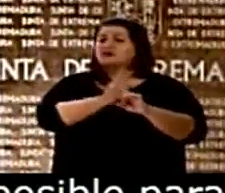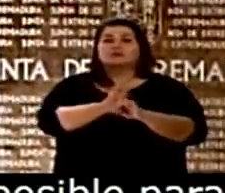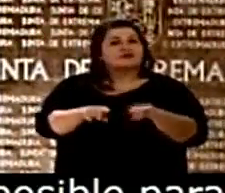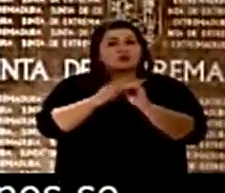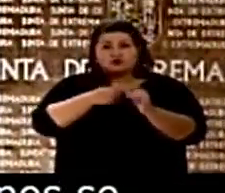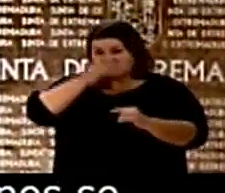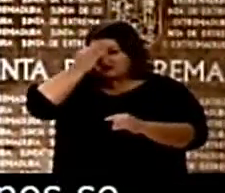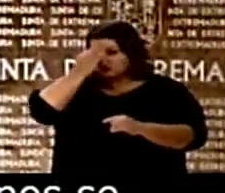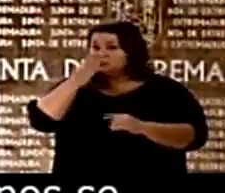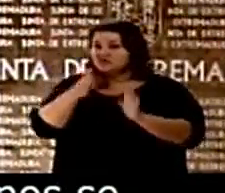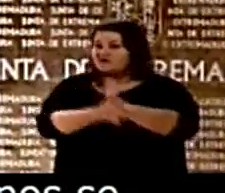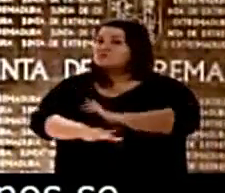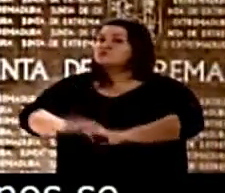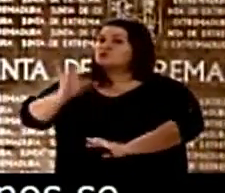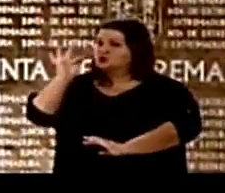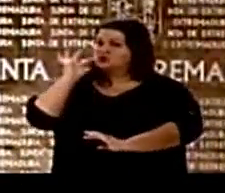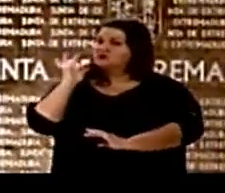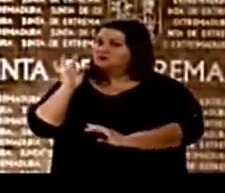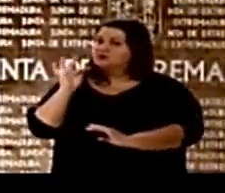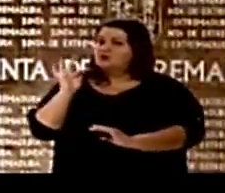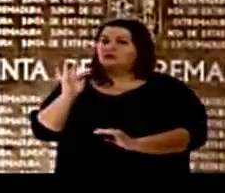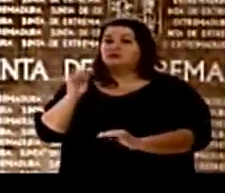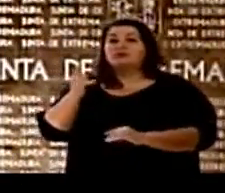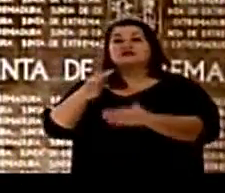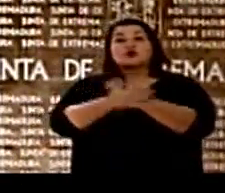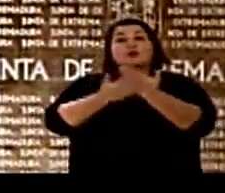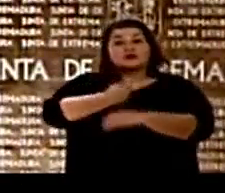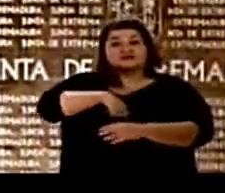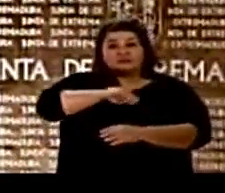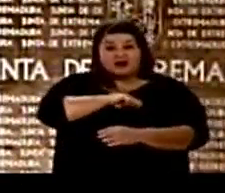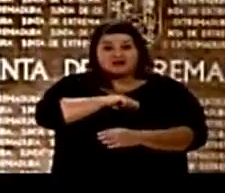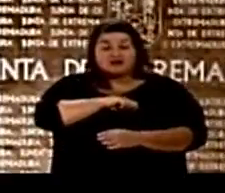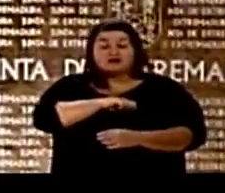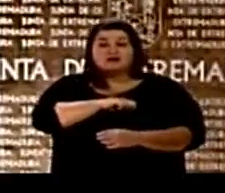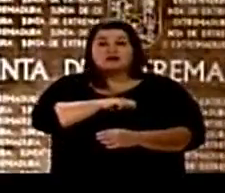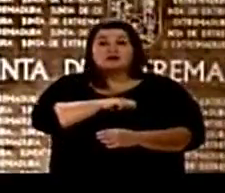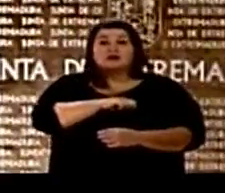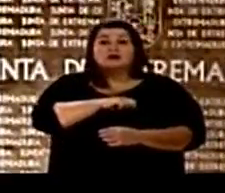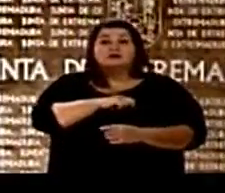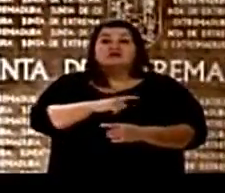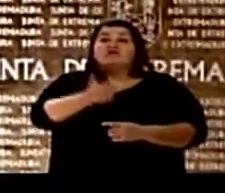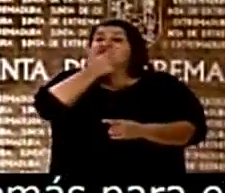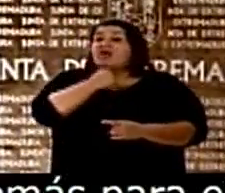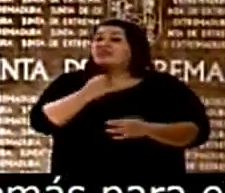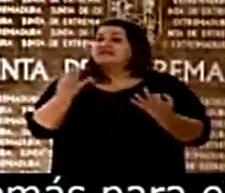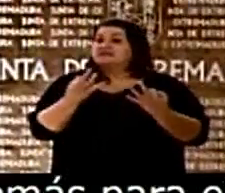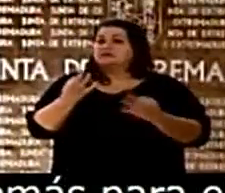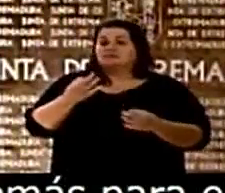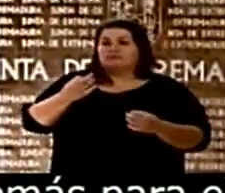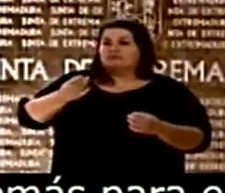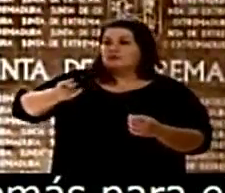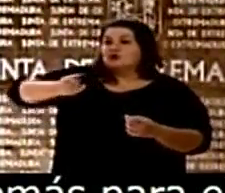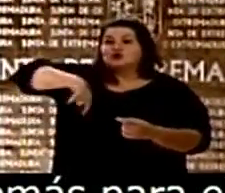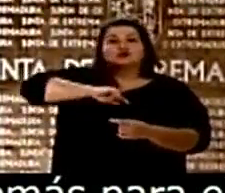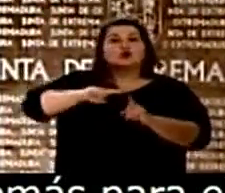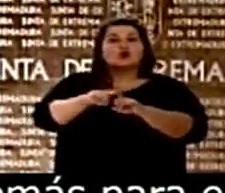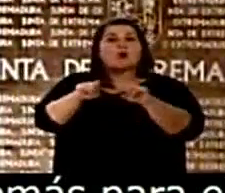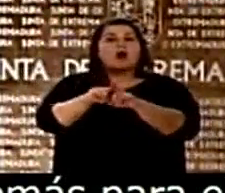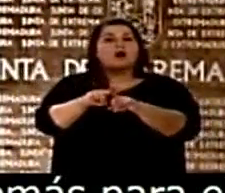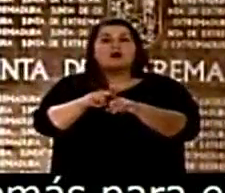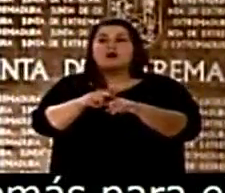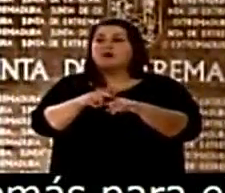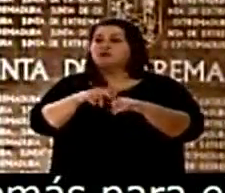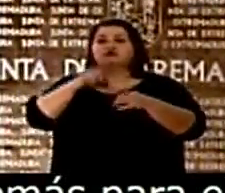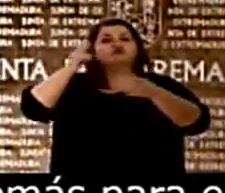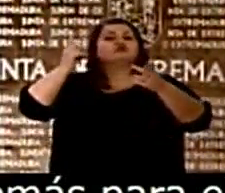bueno y porque creo que además para el Gobierno de España lo más fácil sería que aquí estuviéramos absolutamente divididos y